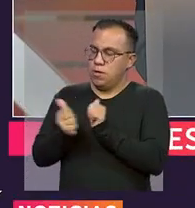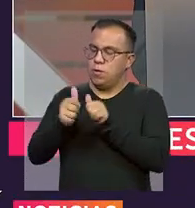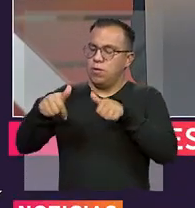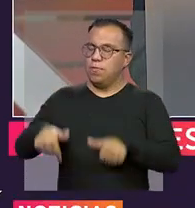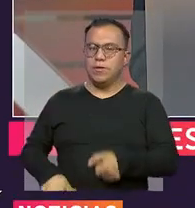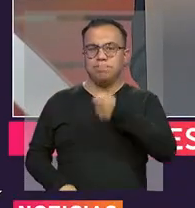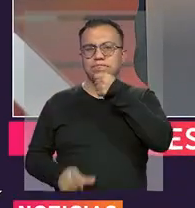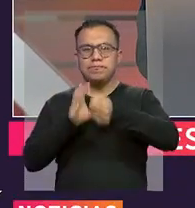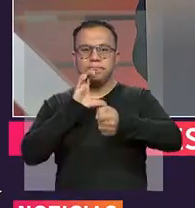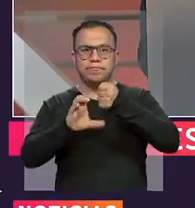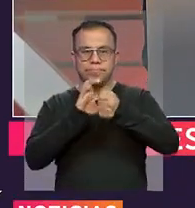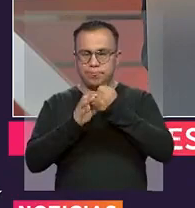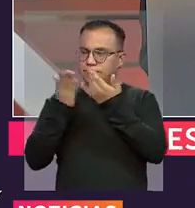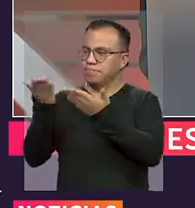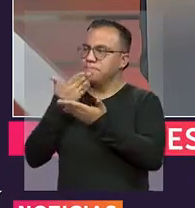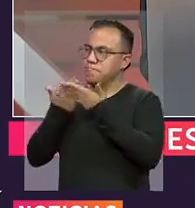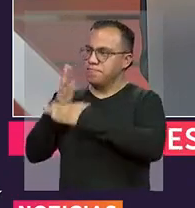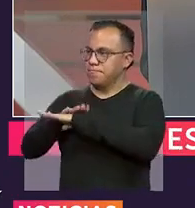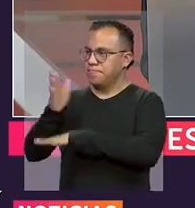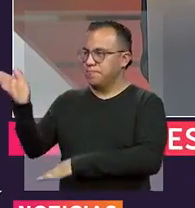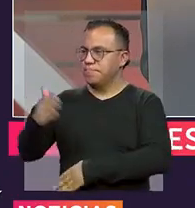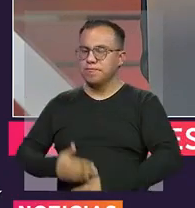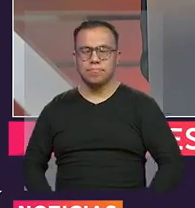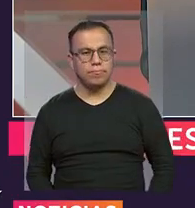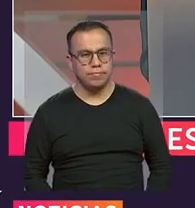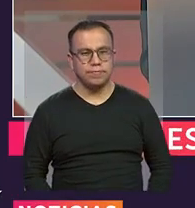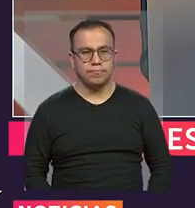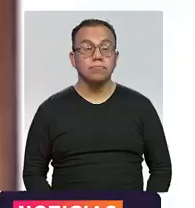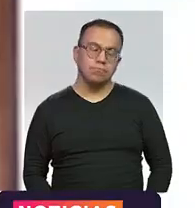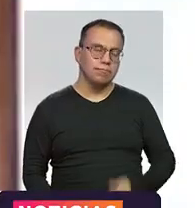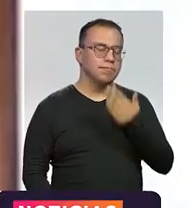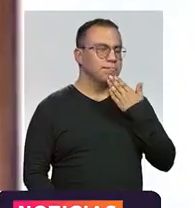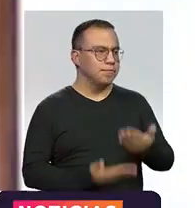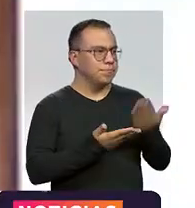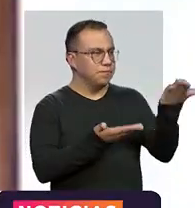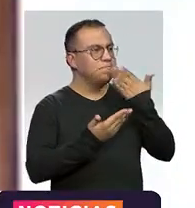aquí en Noticias Capital y que tenga usted una feliz tarde. Muchas gracias, una feliz tarde para todos.